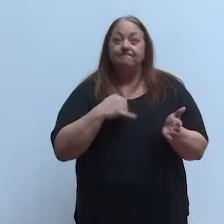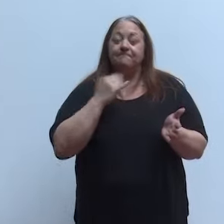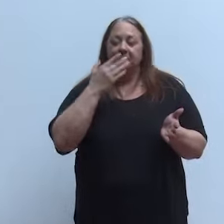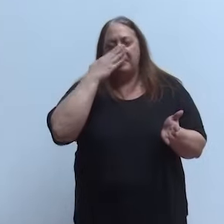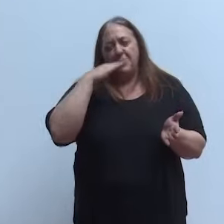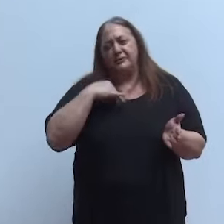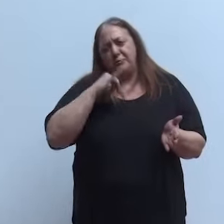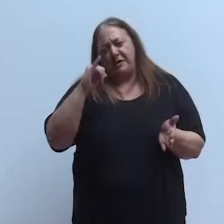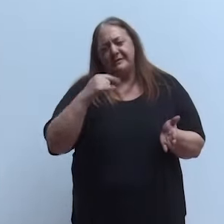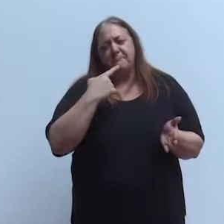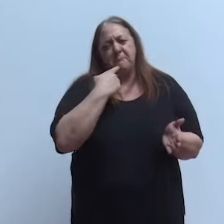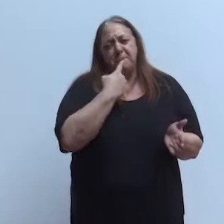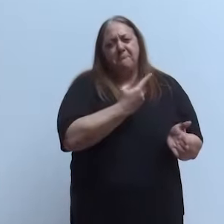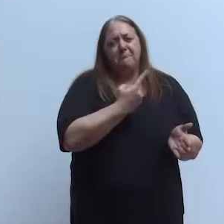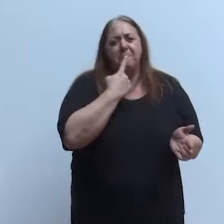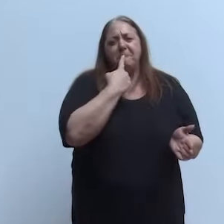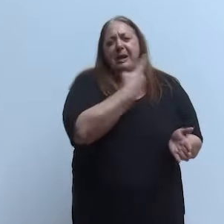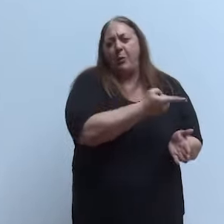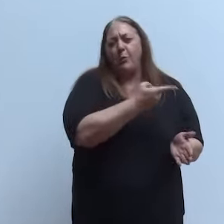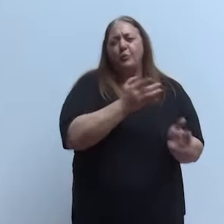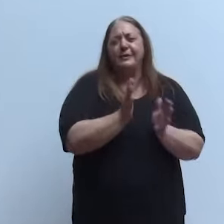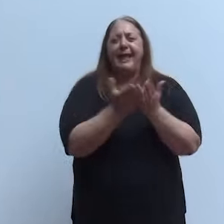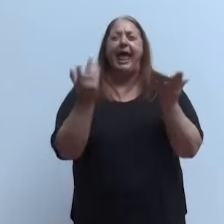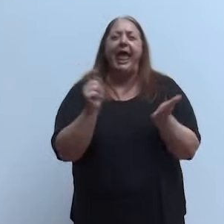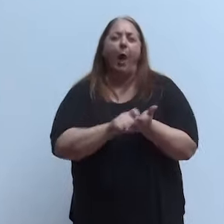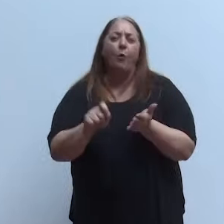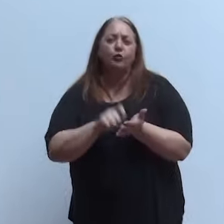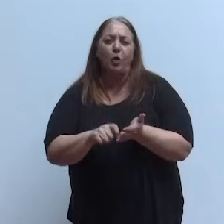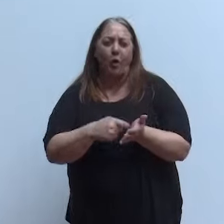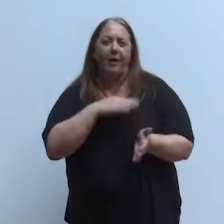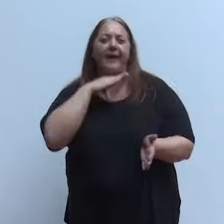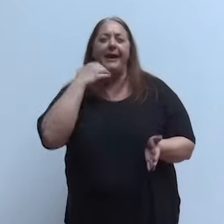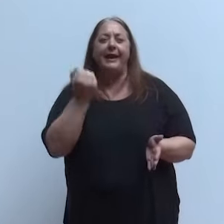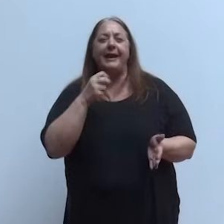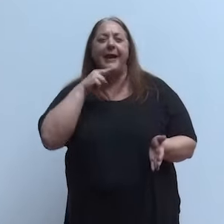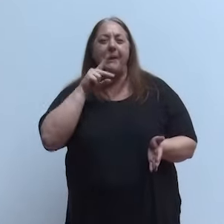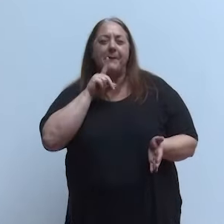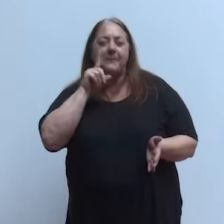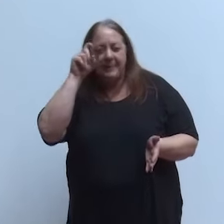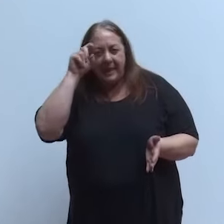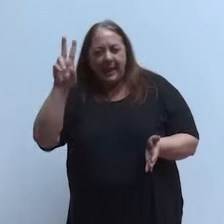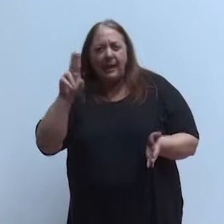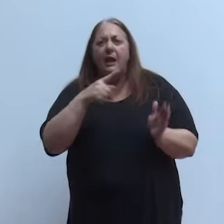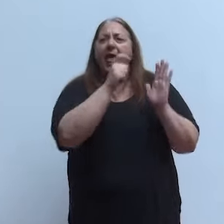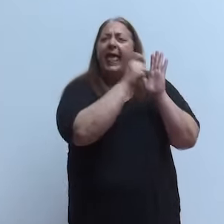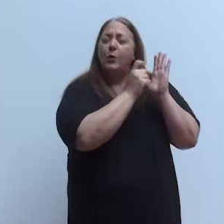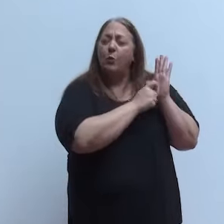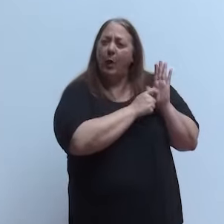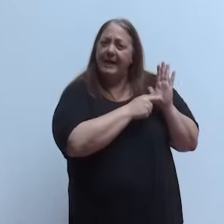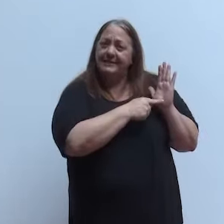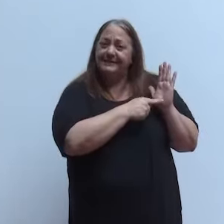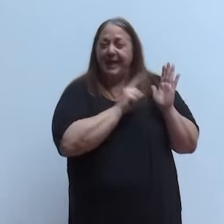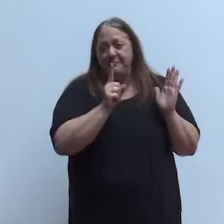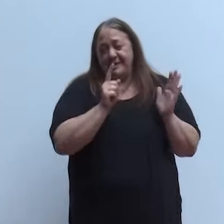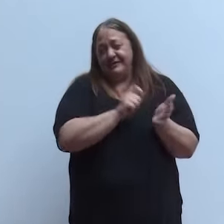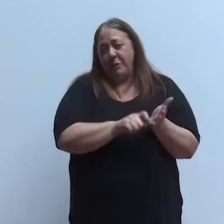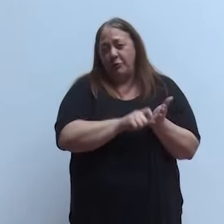pueden preguntar más en detalle a Javier pero son encuestas que él hizo